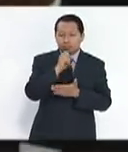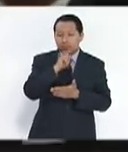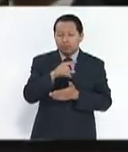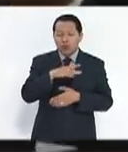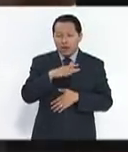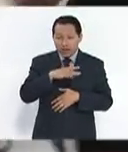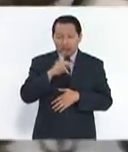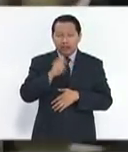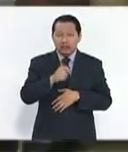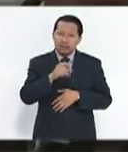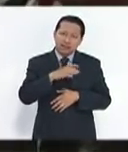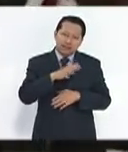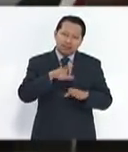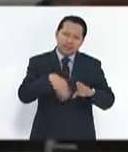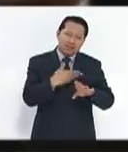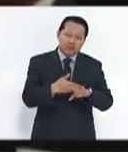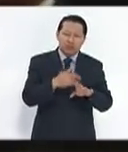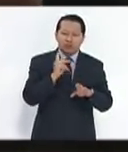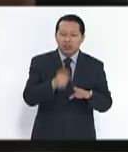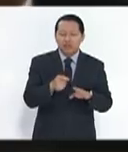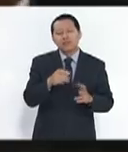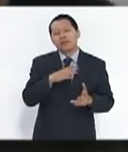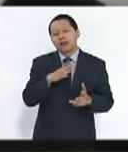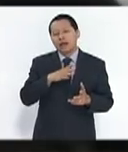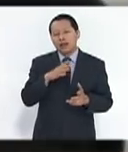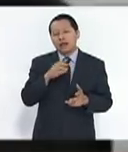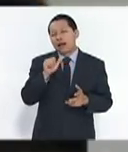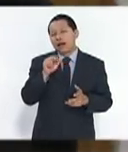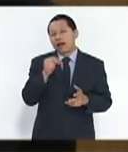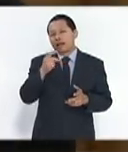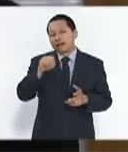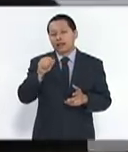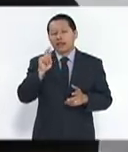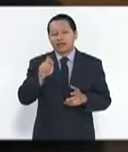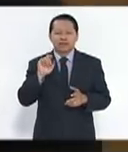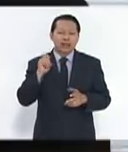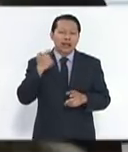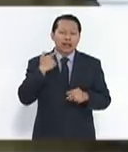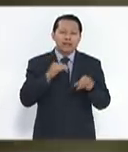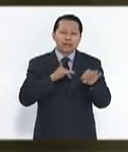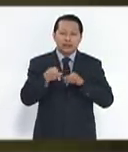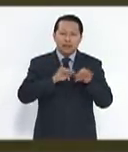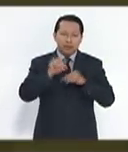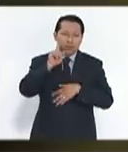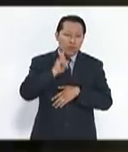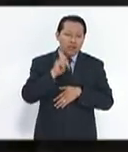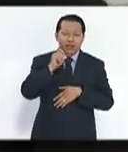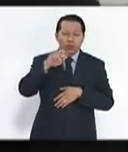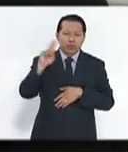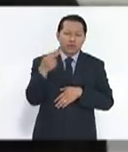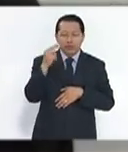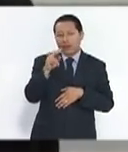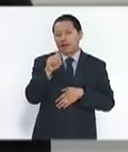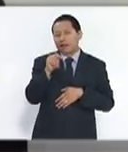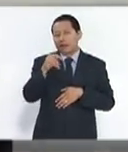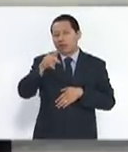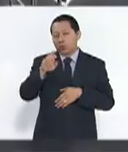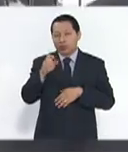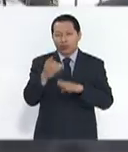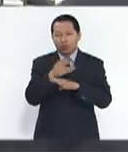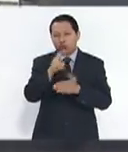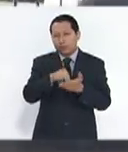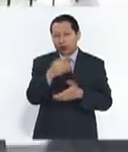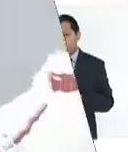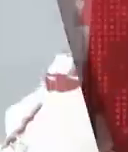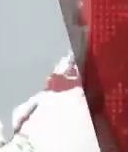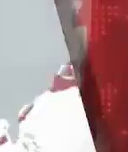delitos de agresión indecente agravada contra Andrea Constant, una ex empleada de la Universidad de Temple, en